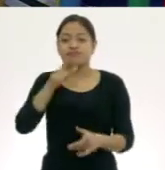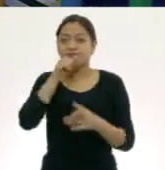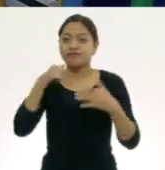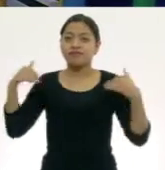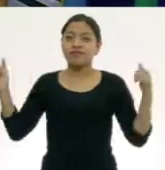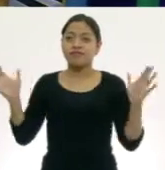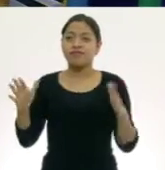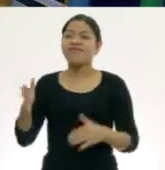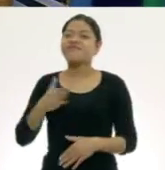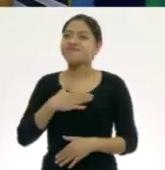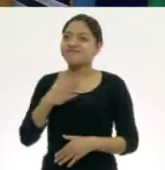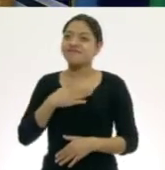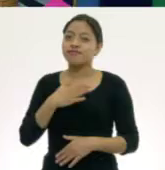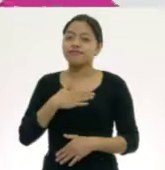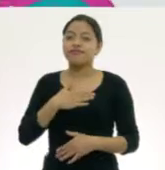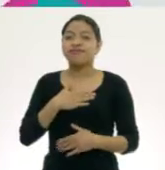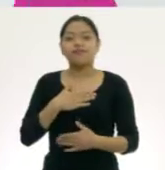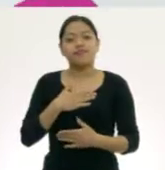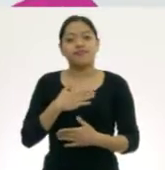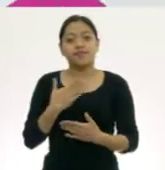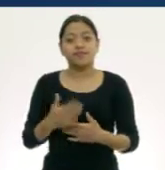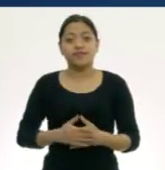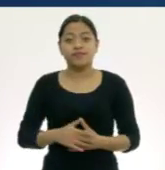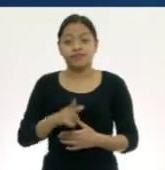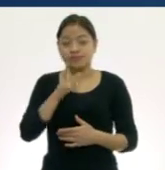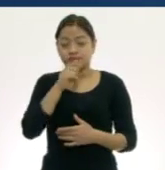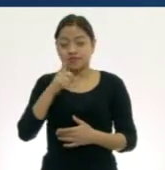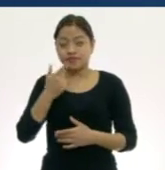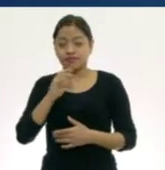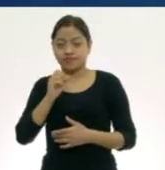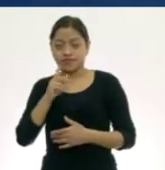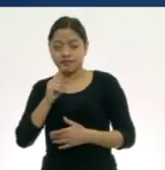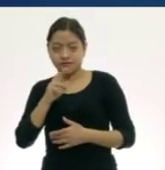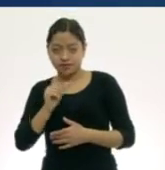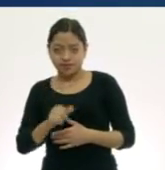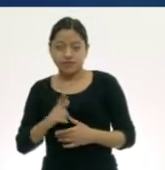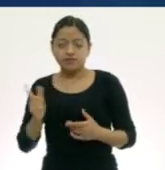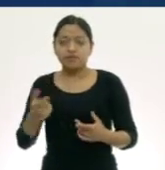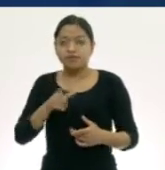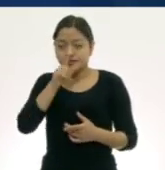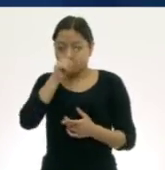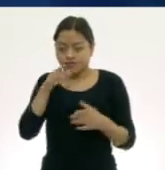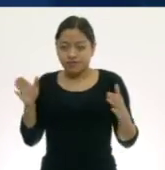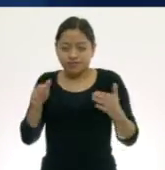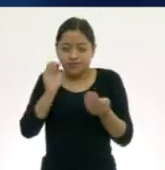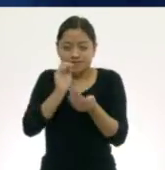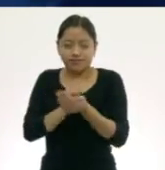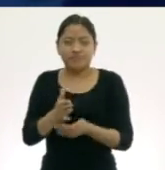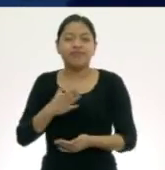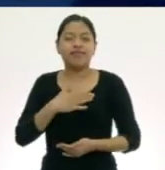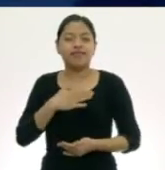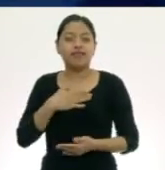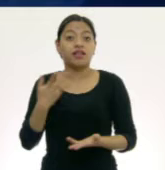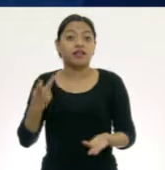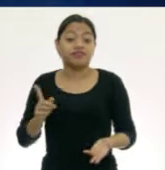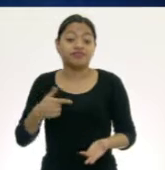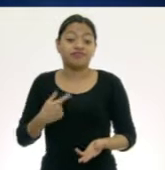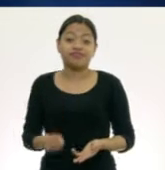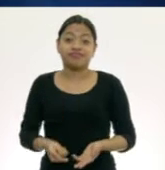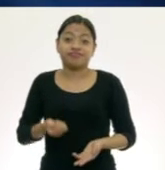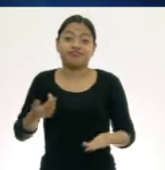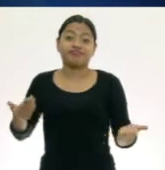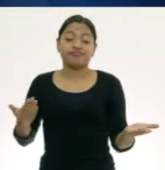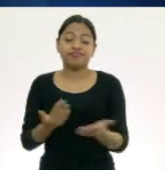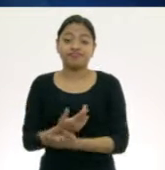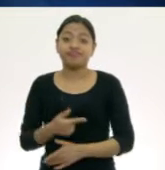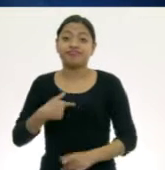que eran míos, lo mismo una cacatúa que un gorrión, fatalmente míos. Pero se ve que desde mi nacimiento estoy